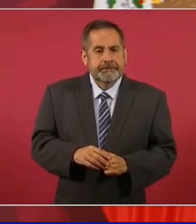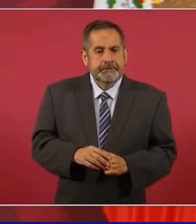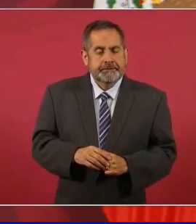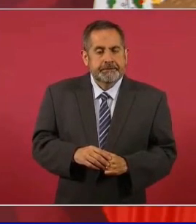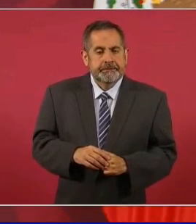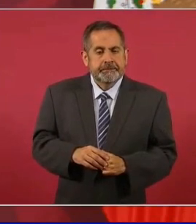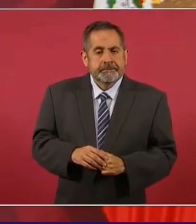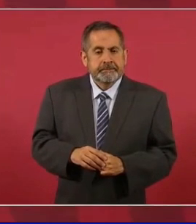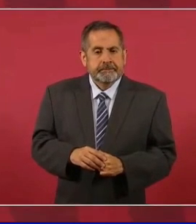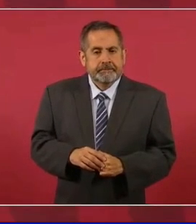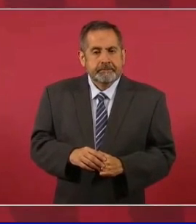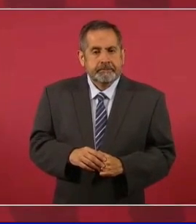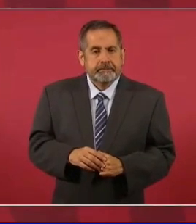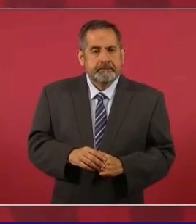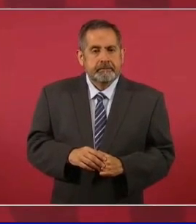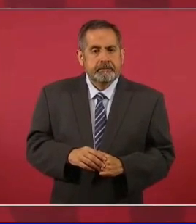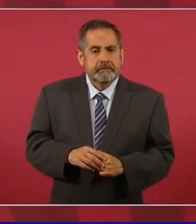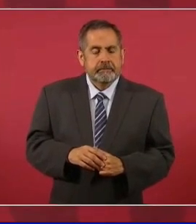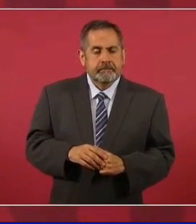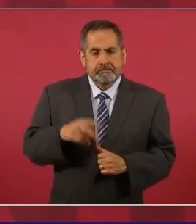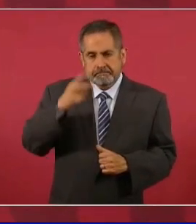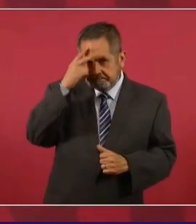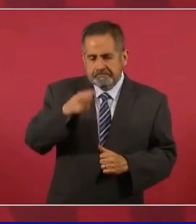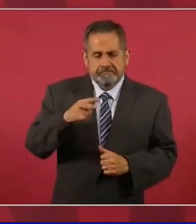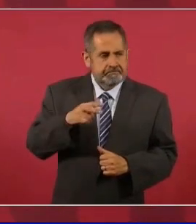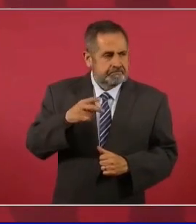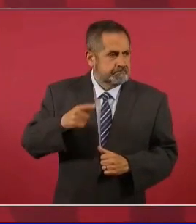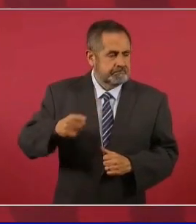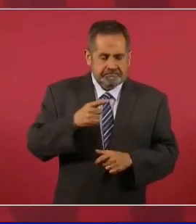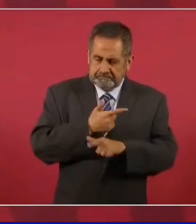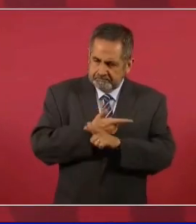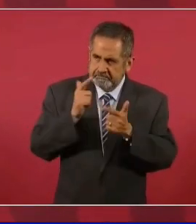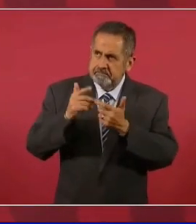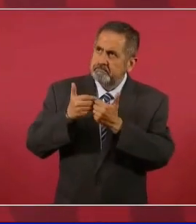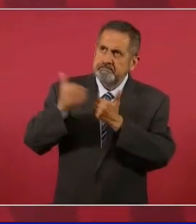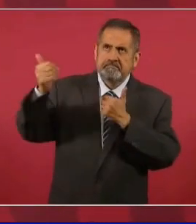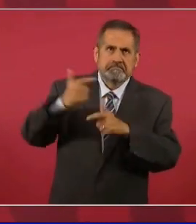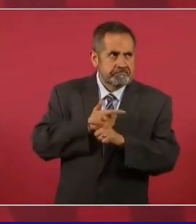más libre más independiente